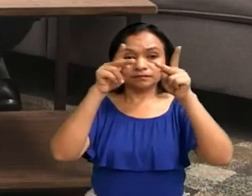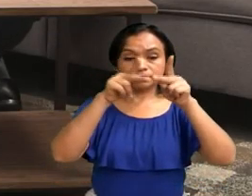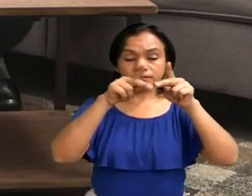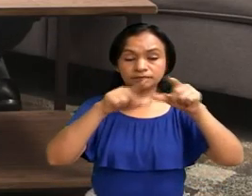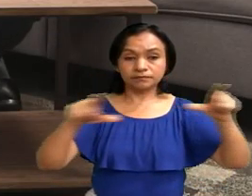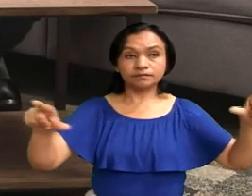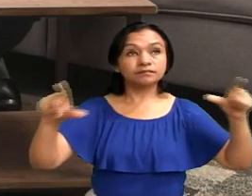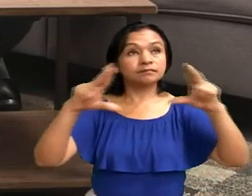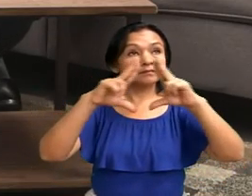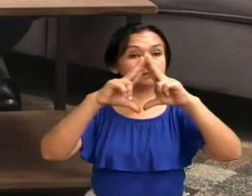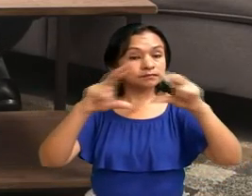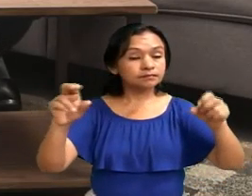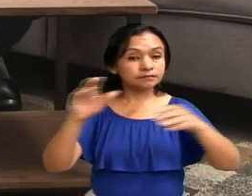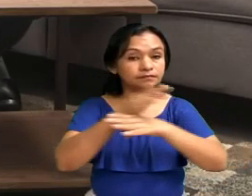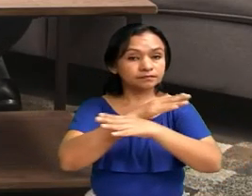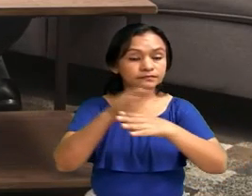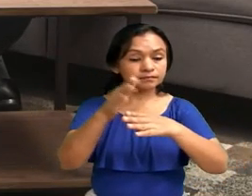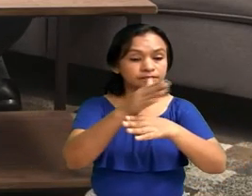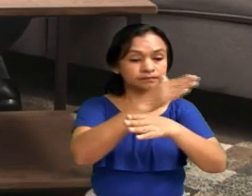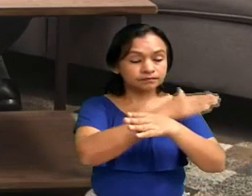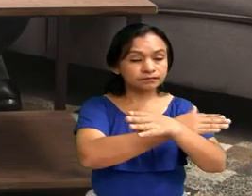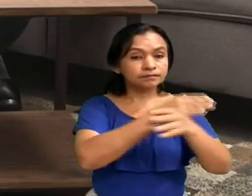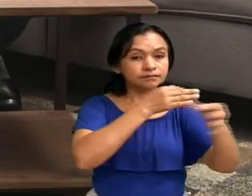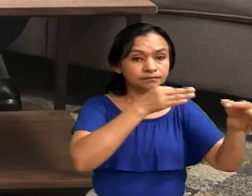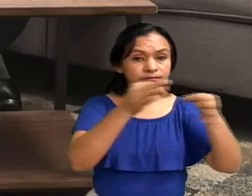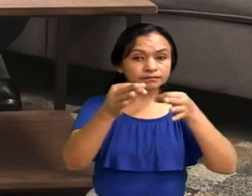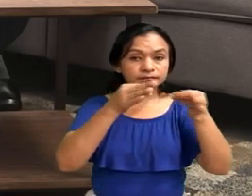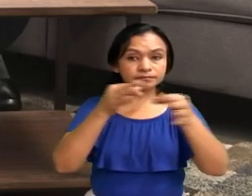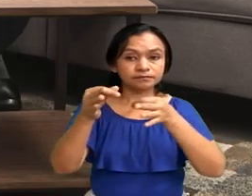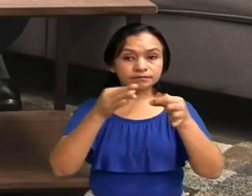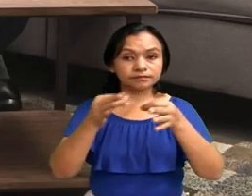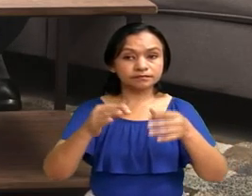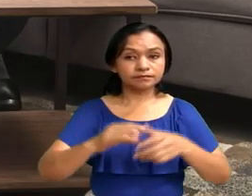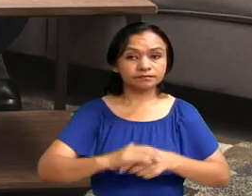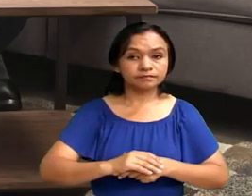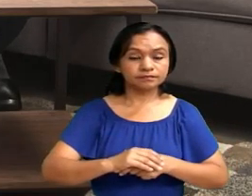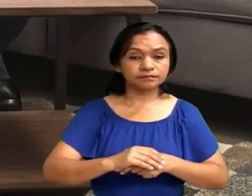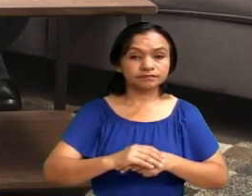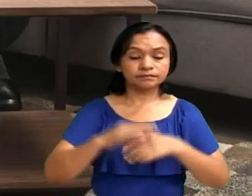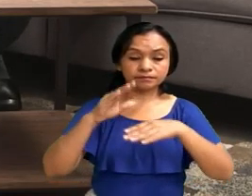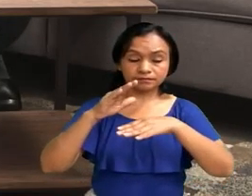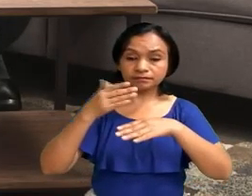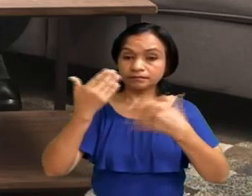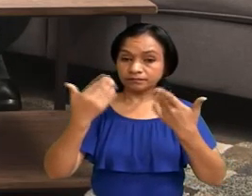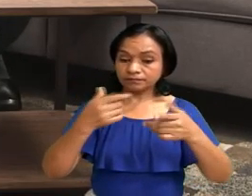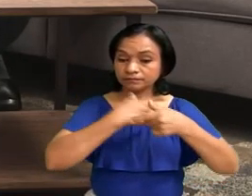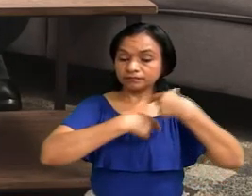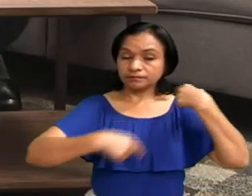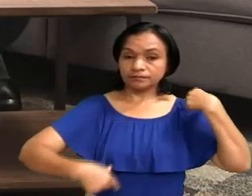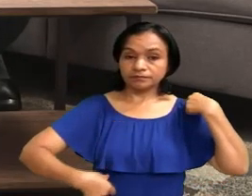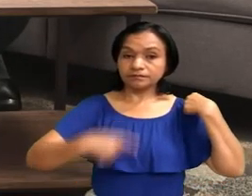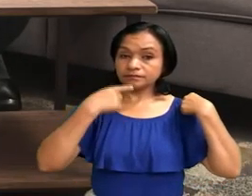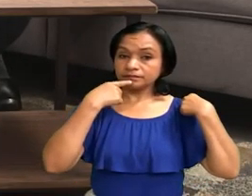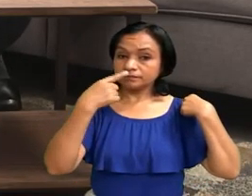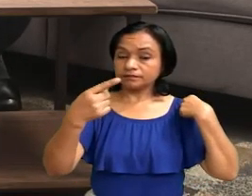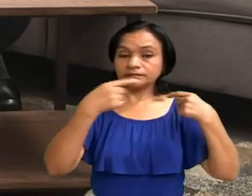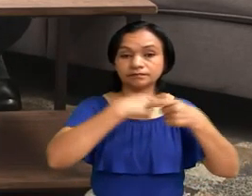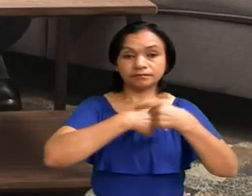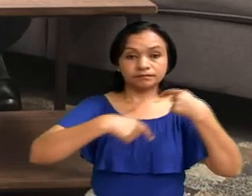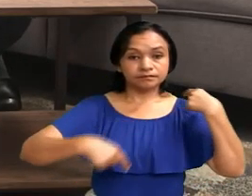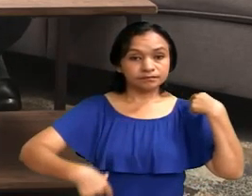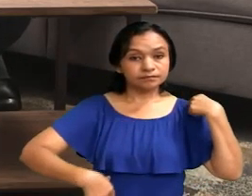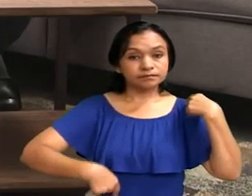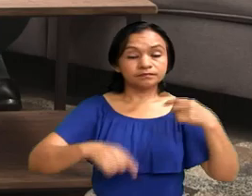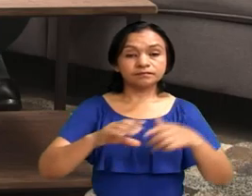en diferentes momentos lo vemos y lo menciono porque todo eso lo orientó nuestro presidente, un mandato, ¿verdad? Cuando